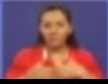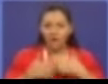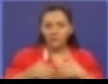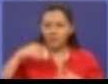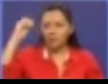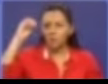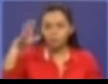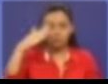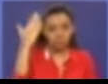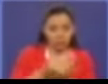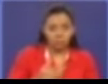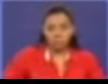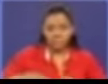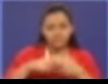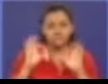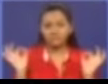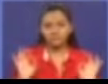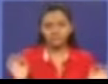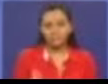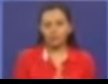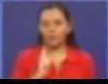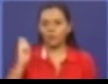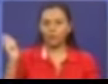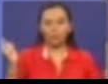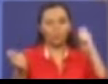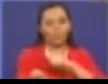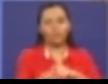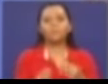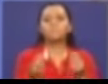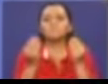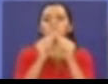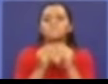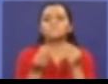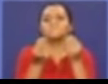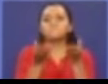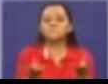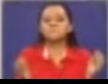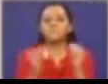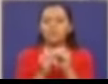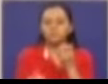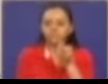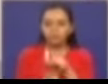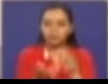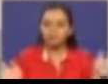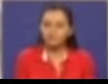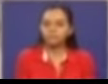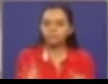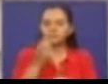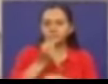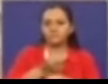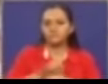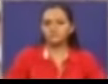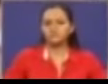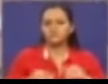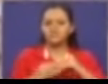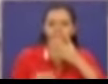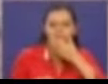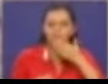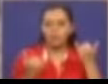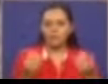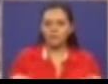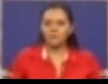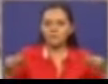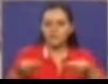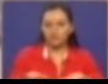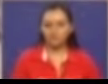se ha frenado. Al contrario, hemos dado el mayor impulso estas obras porque sabemos que son la mejor